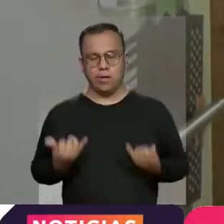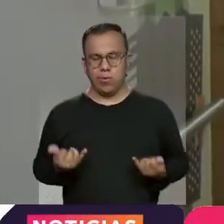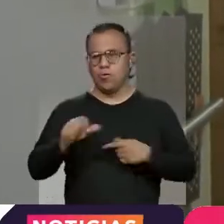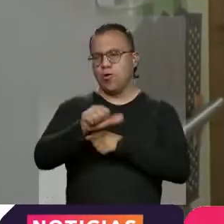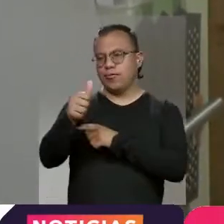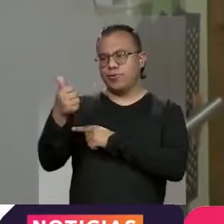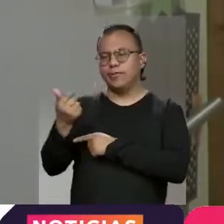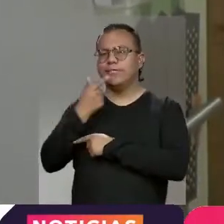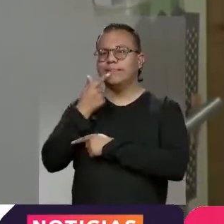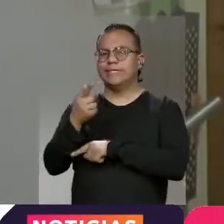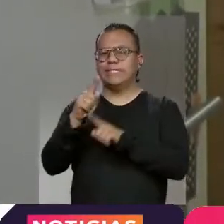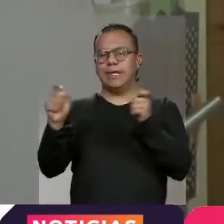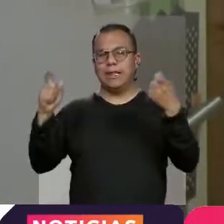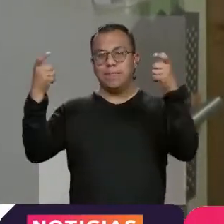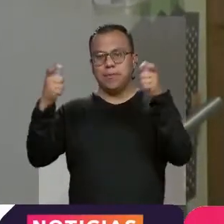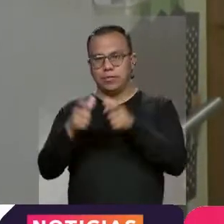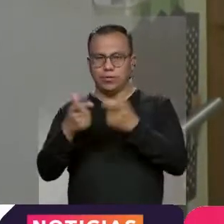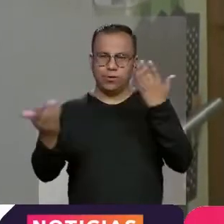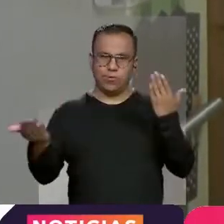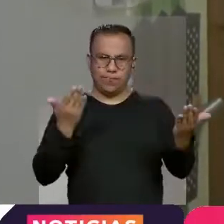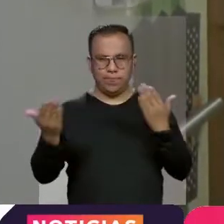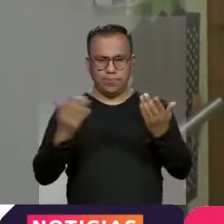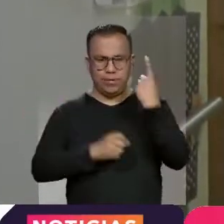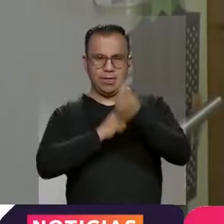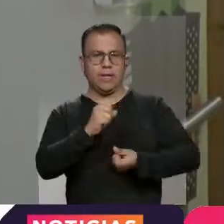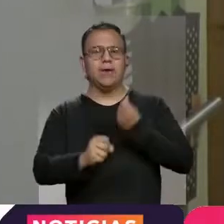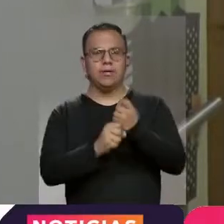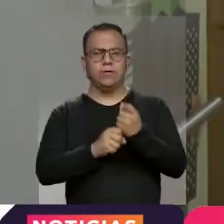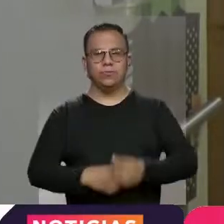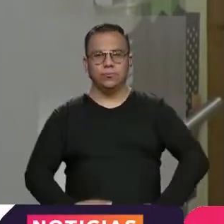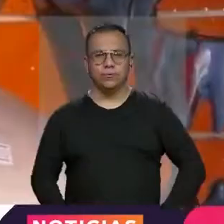otros dicen que disminuyó en comparación a otros años.